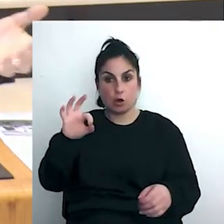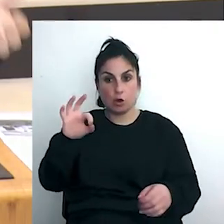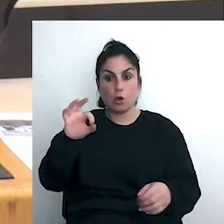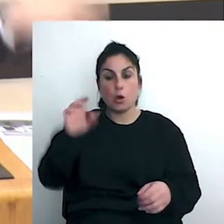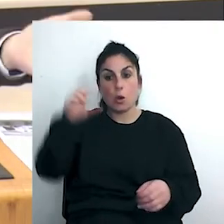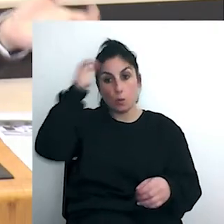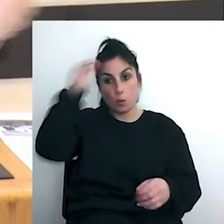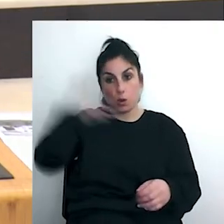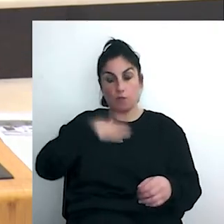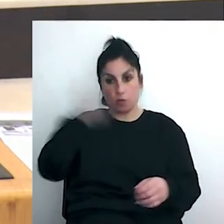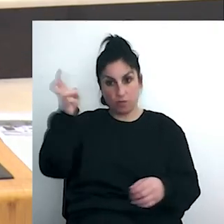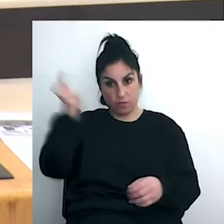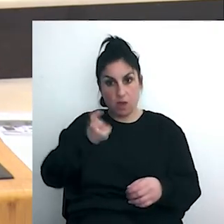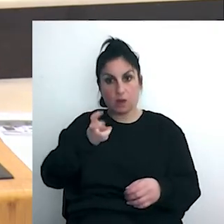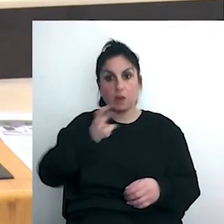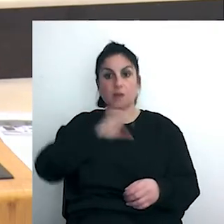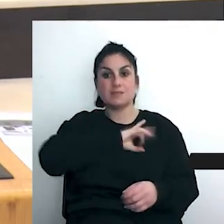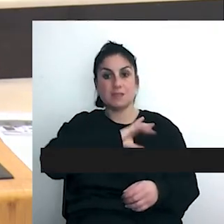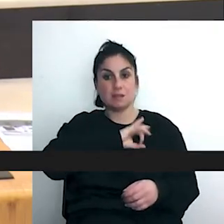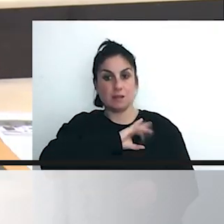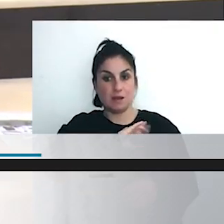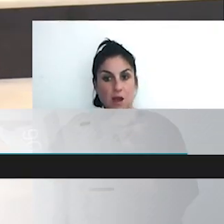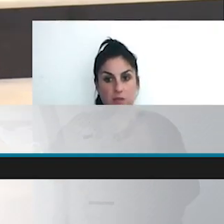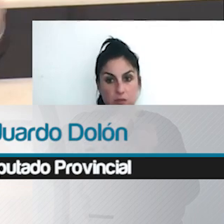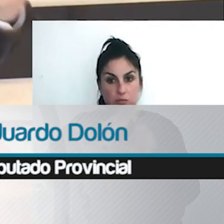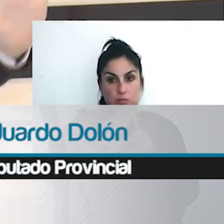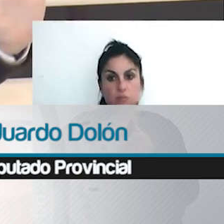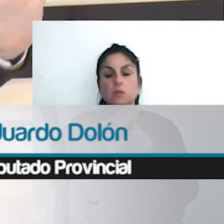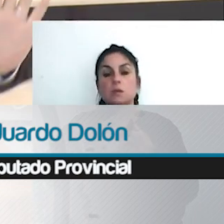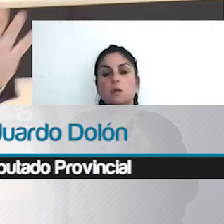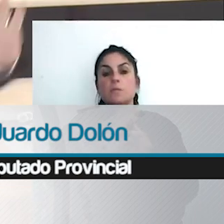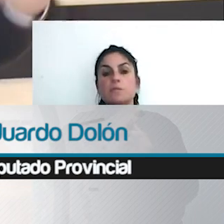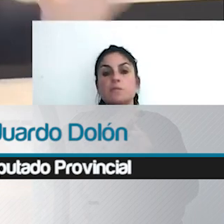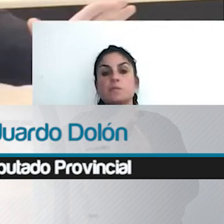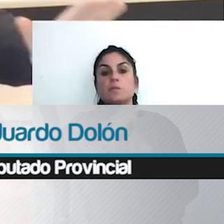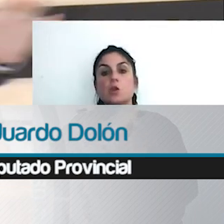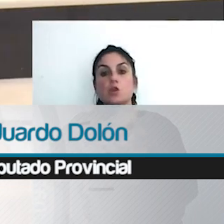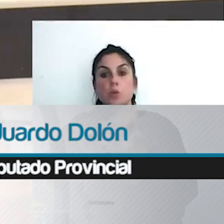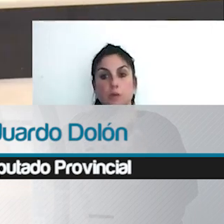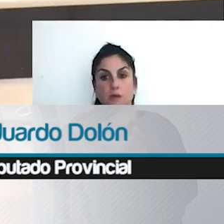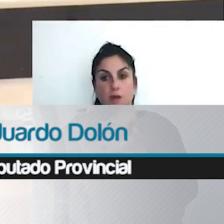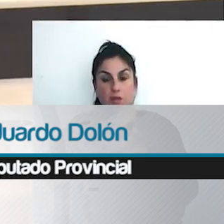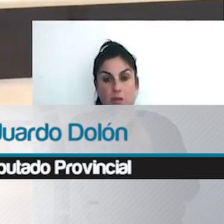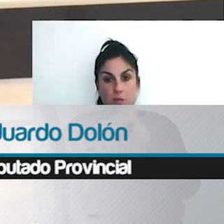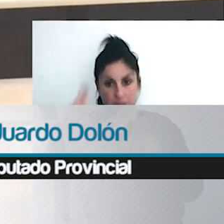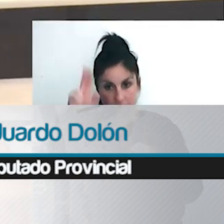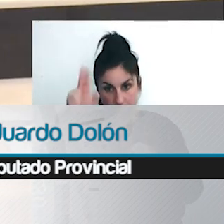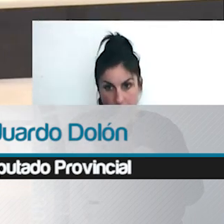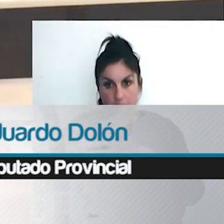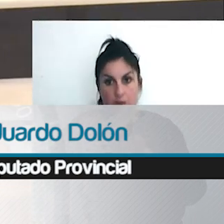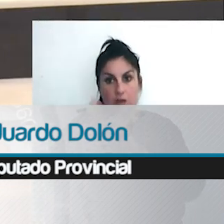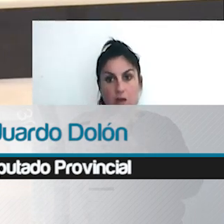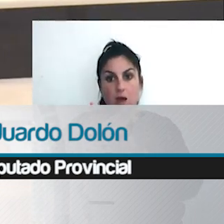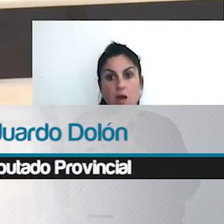representantes sindicales con el comité de empresa y les dijo allí hemeroteca Google y ponga